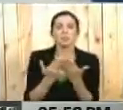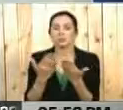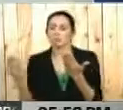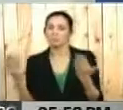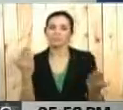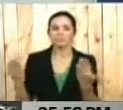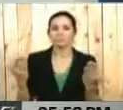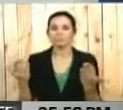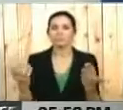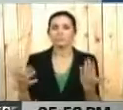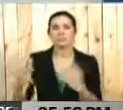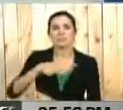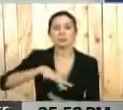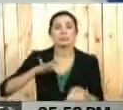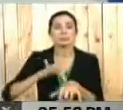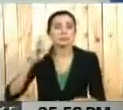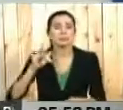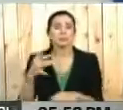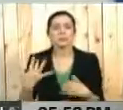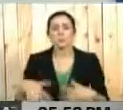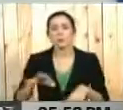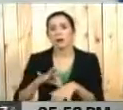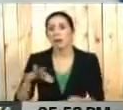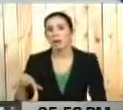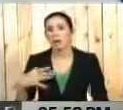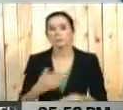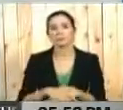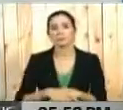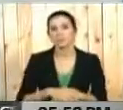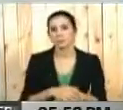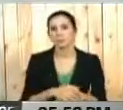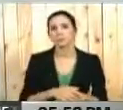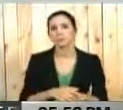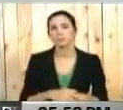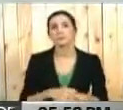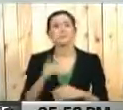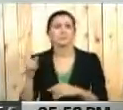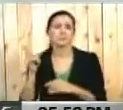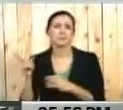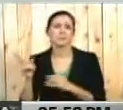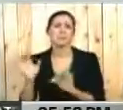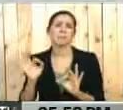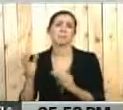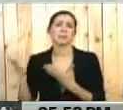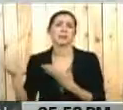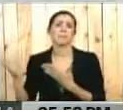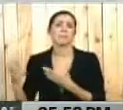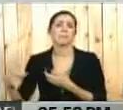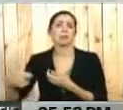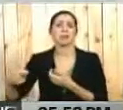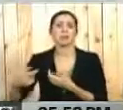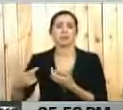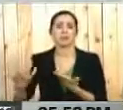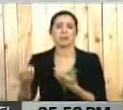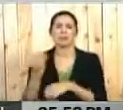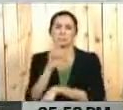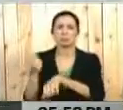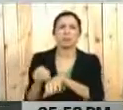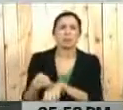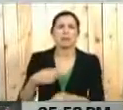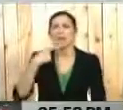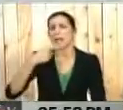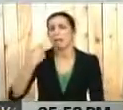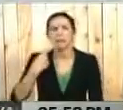esta situación delicada, grave, que ha creado la Asamblea Nacional y el lenguaje trapacero,